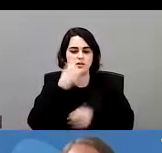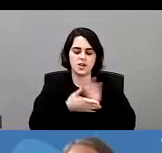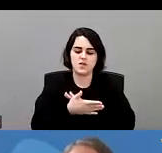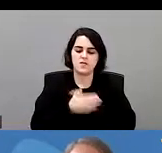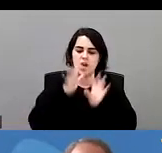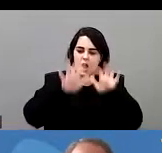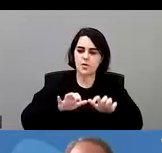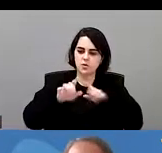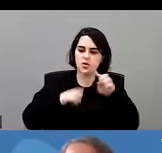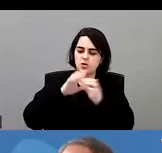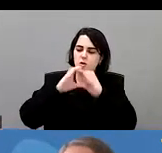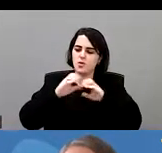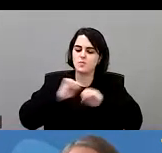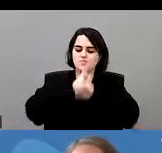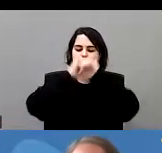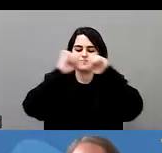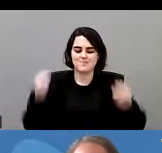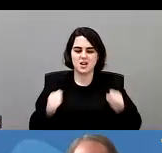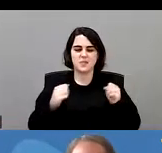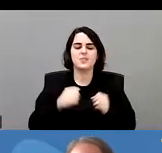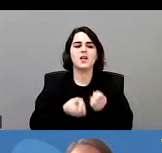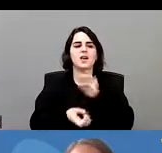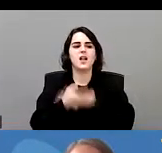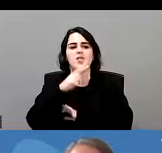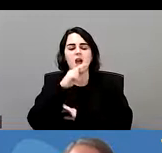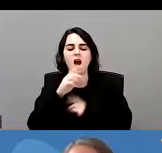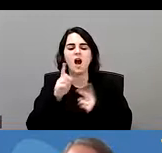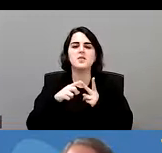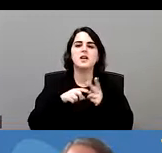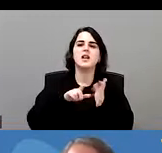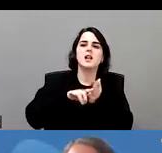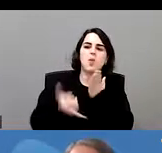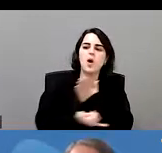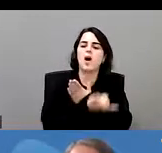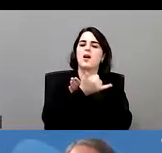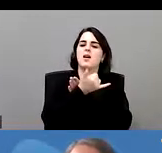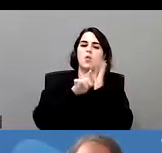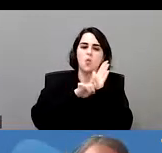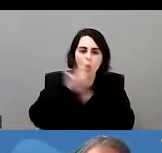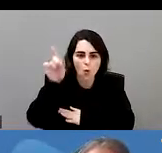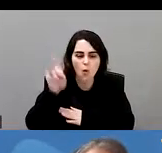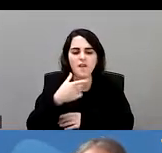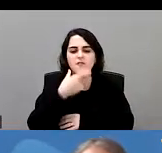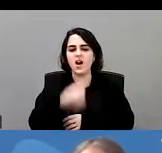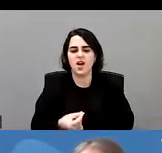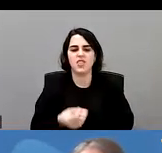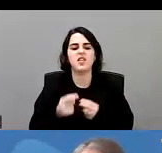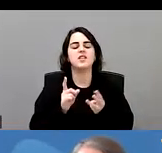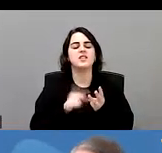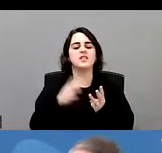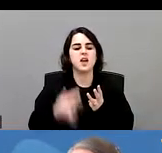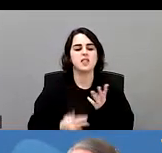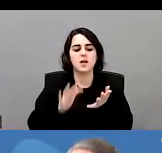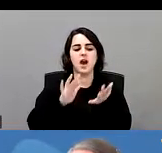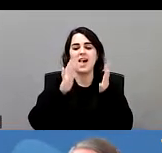de la comunicación. Mejora la producción del habla, facilita el desarrollo del lenguaje y nos ayuda también en una transición,